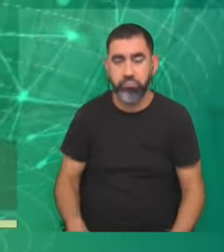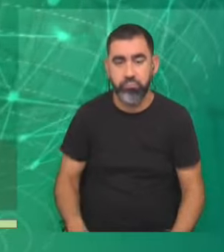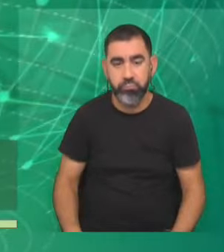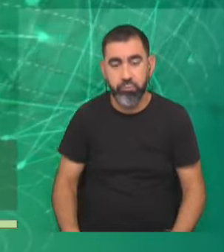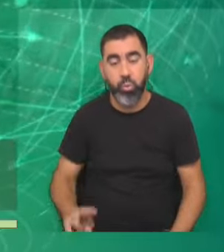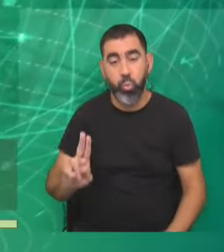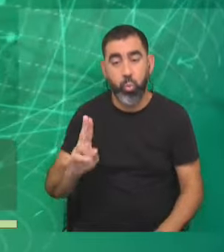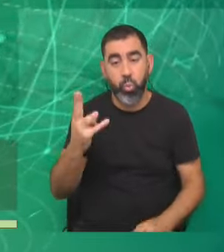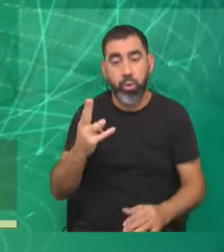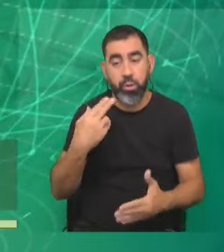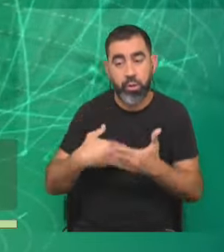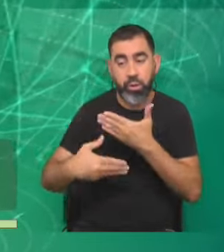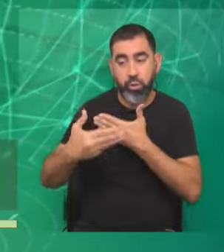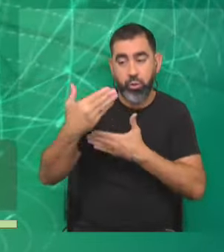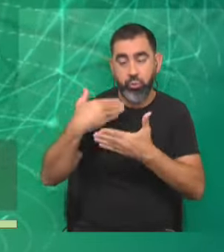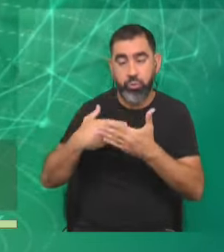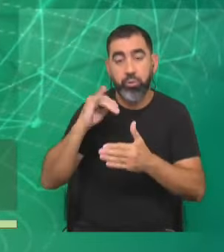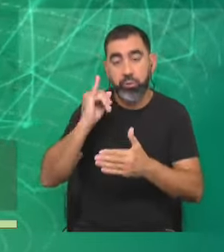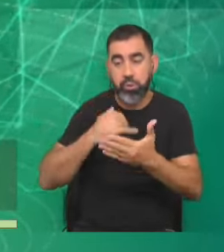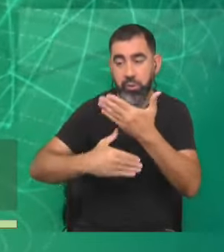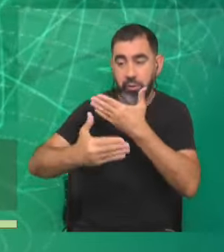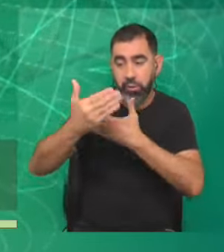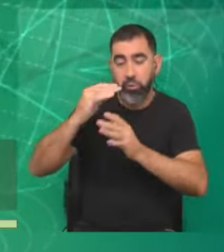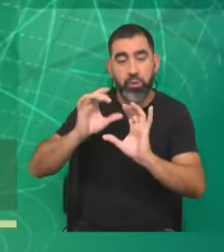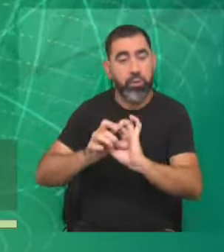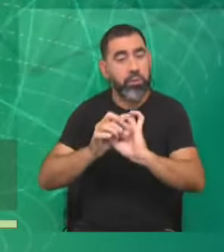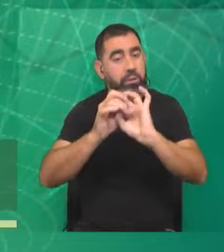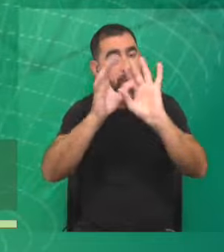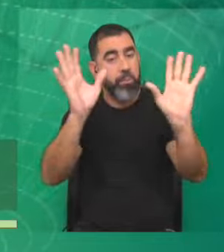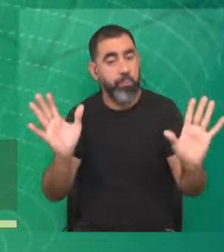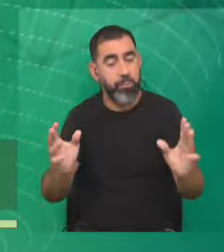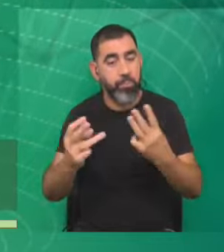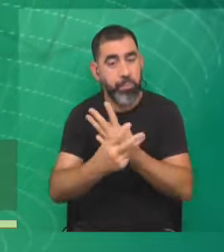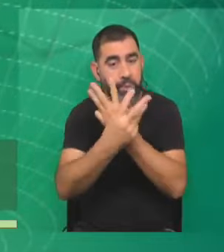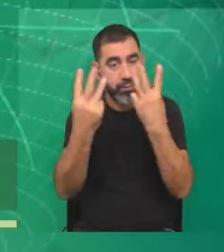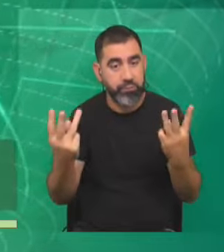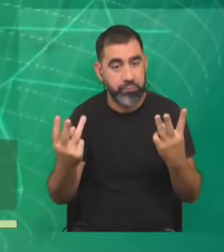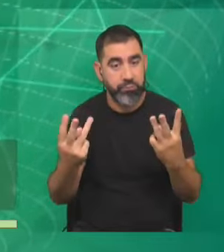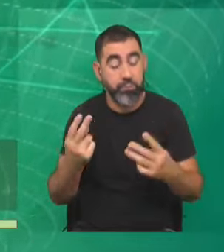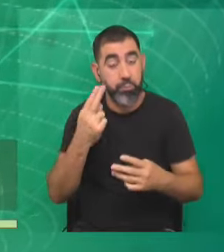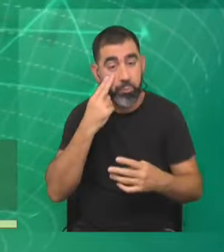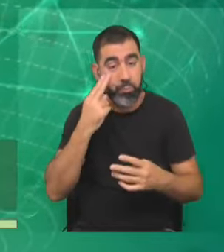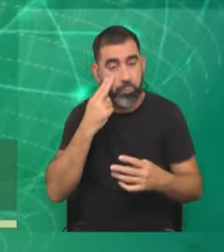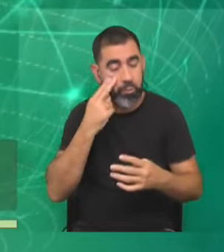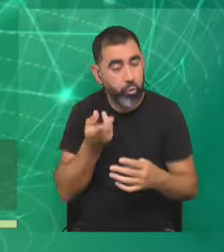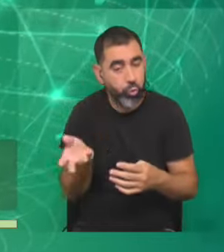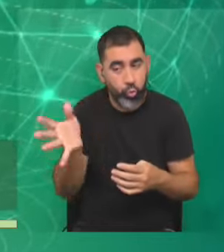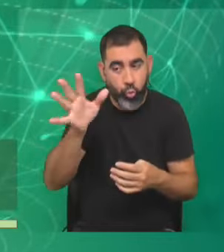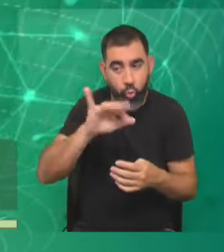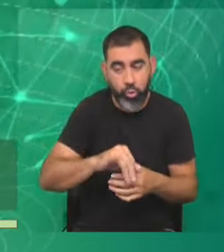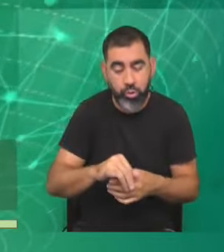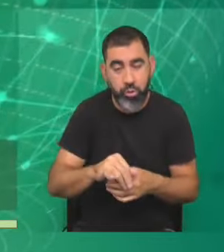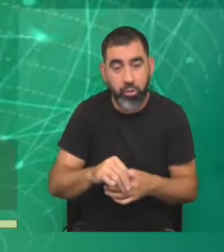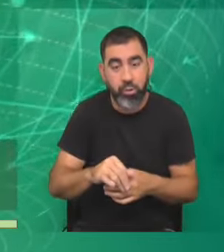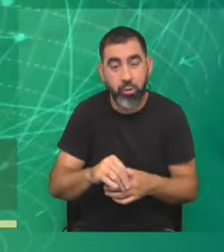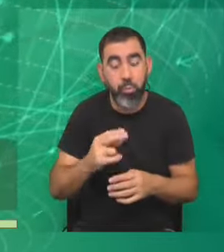Uruguay viene retrocediendo hemos retrocedido en la transparencia un escándalo tras otro hemos retrocedido